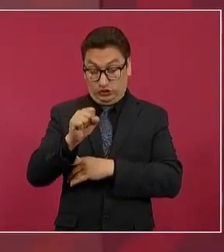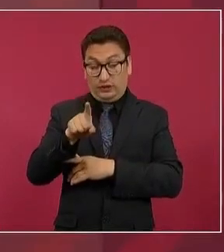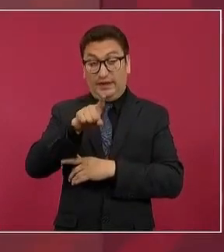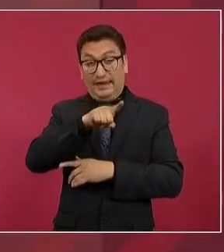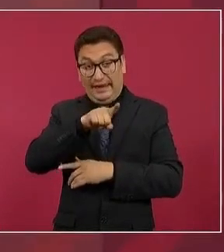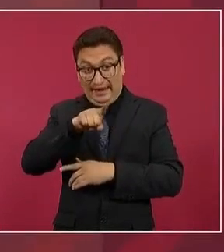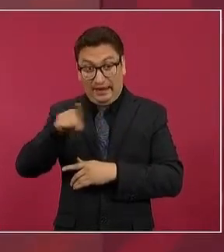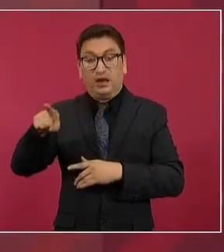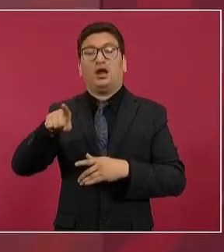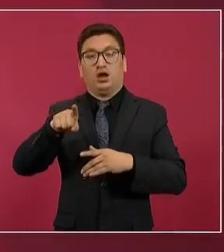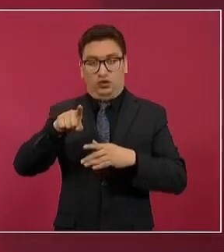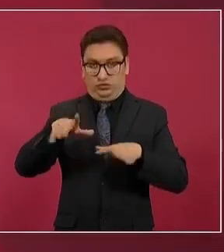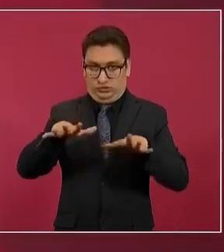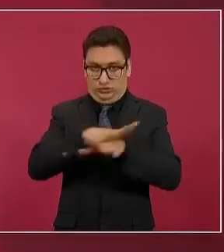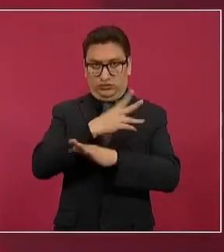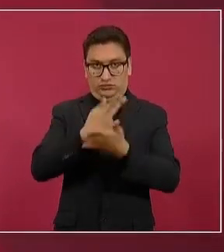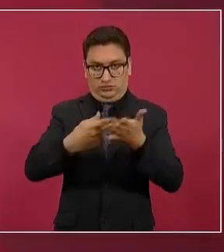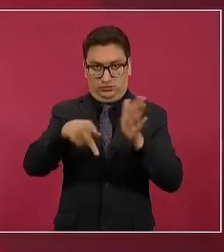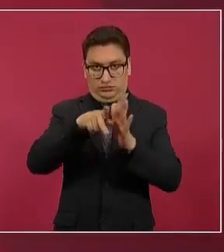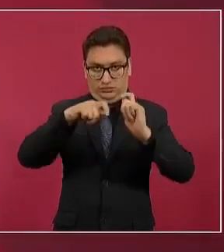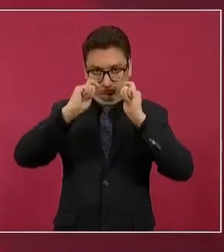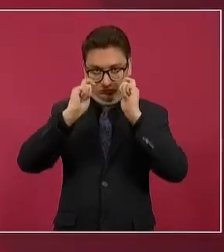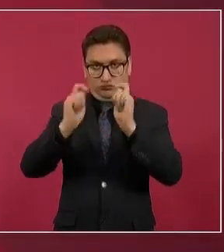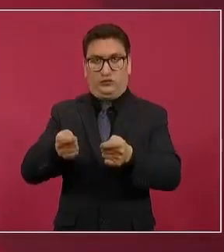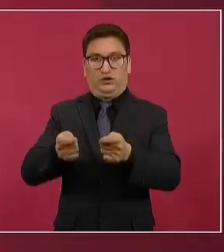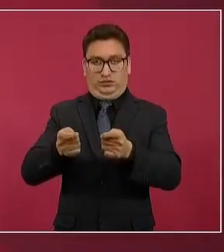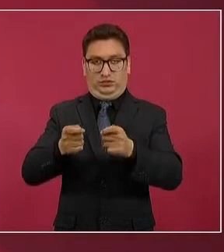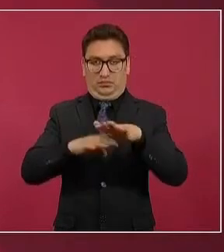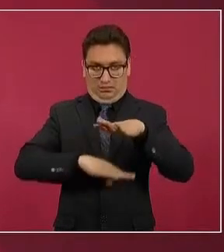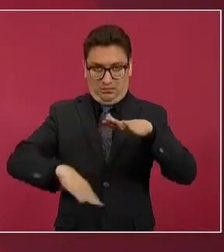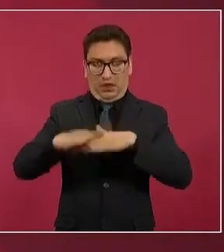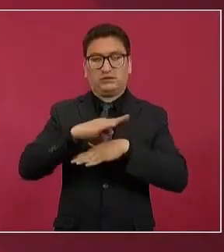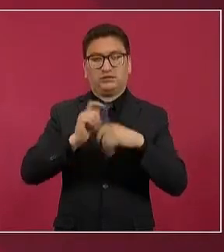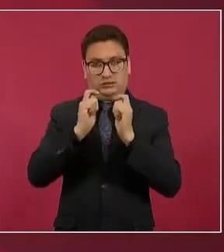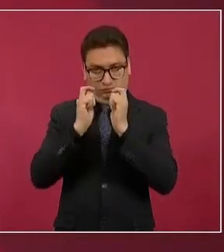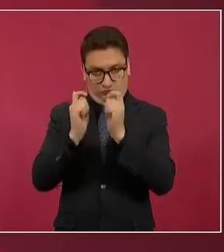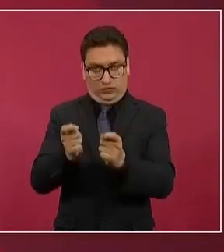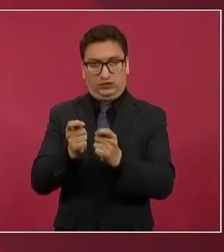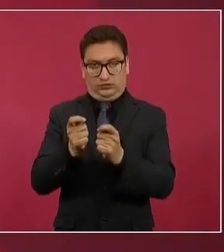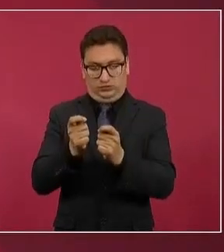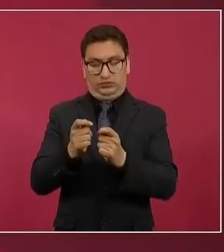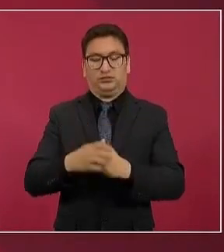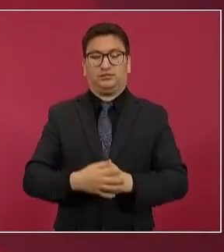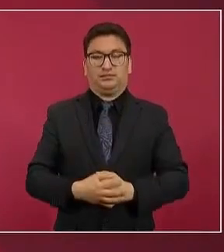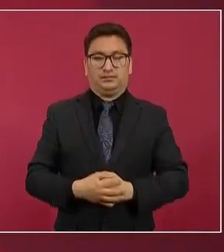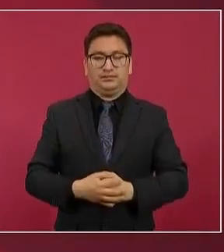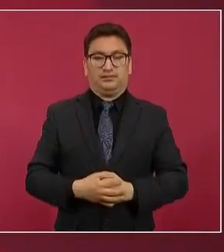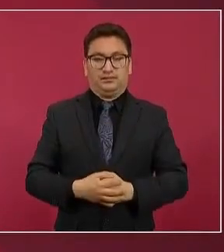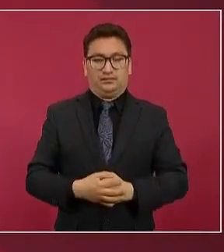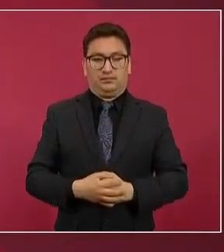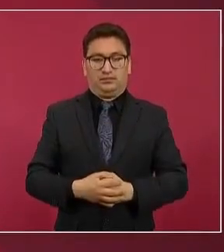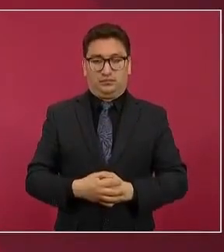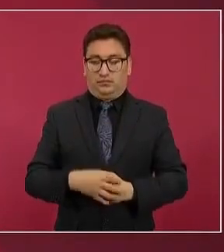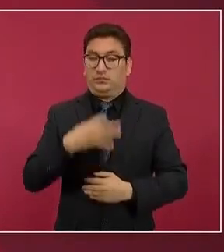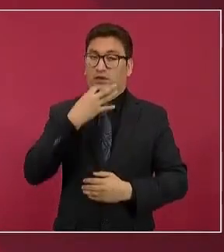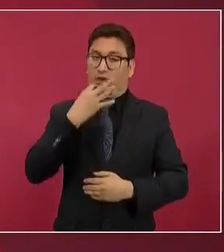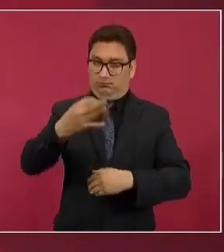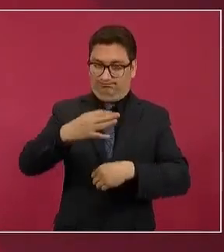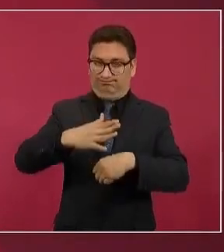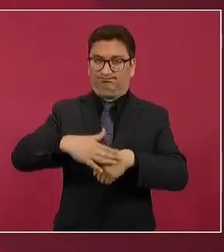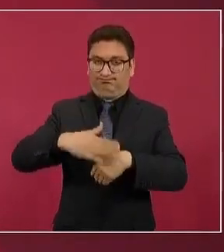van a ser basificados. Es decir, se les va a regularizar su situación. Se los adelanto